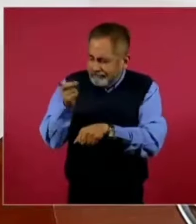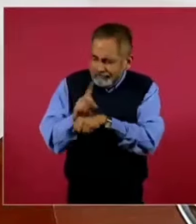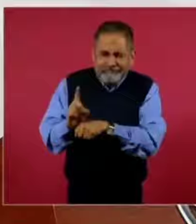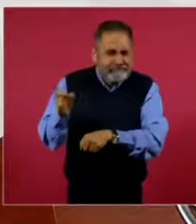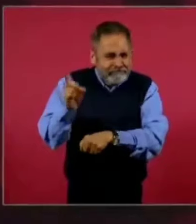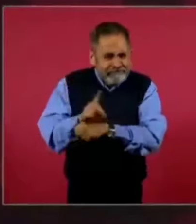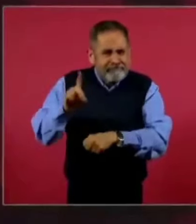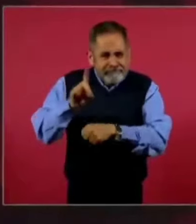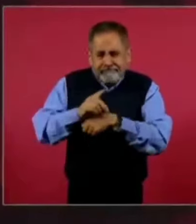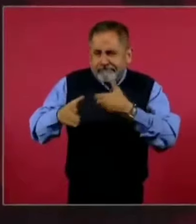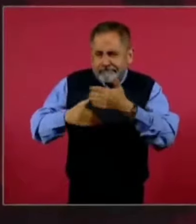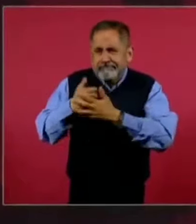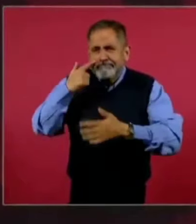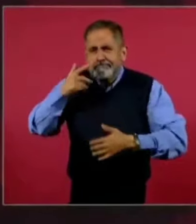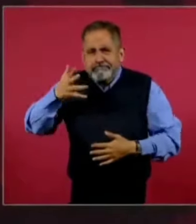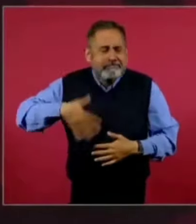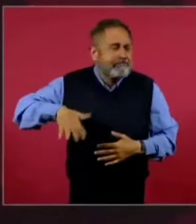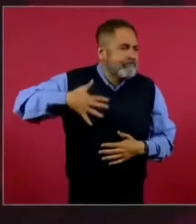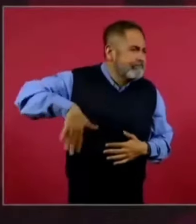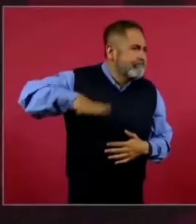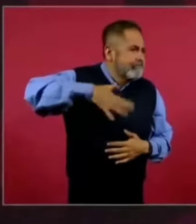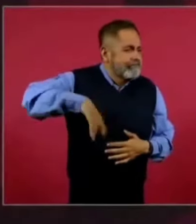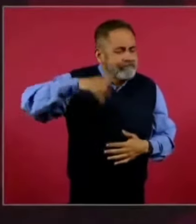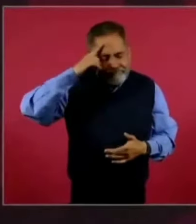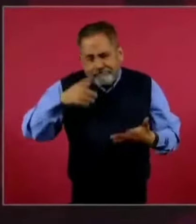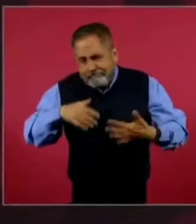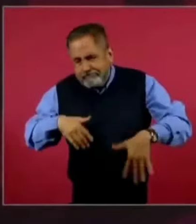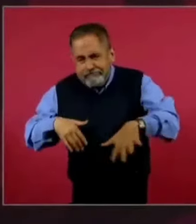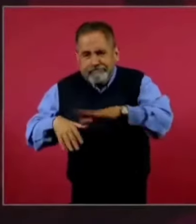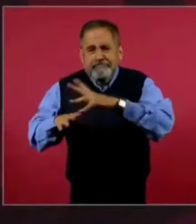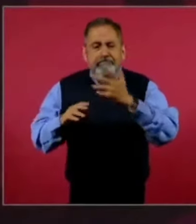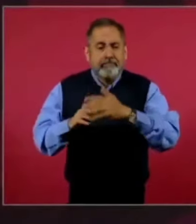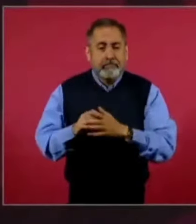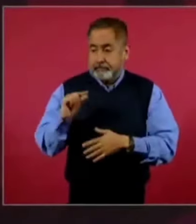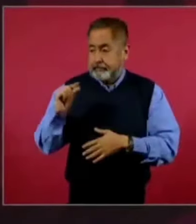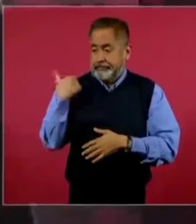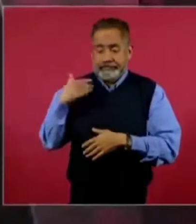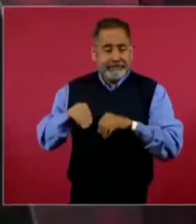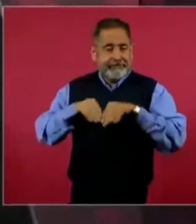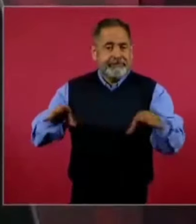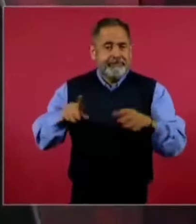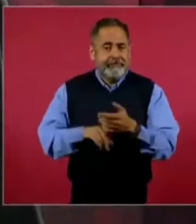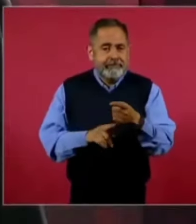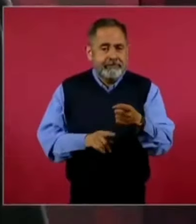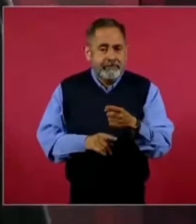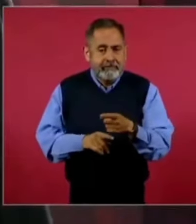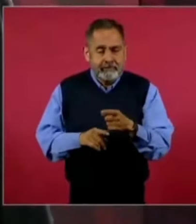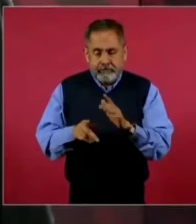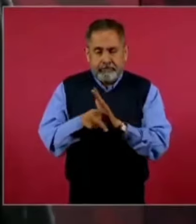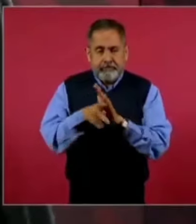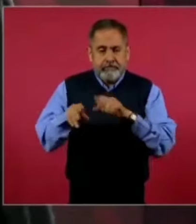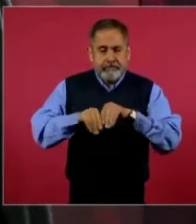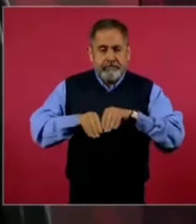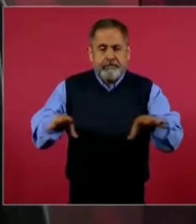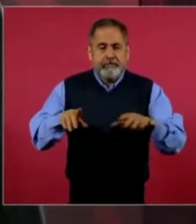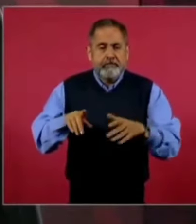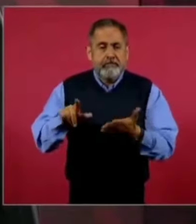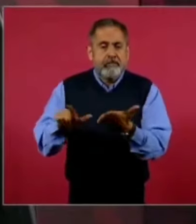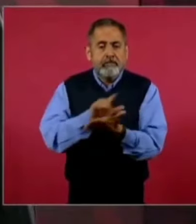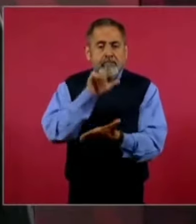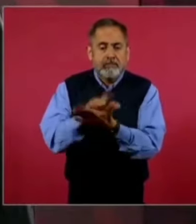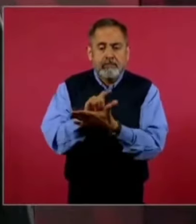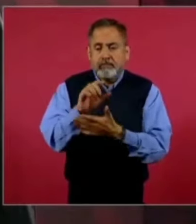días de búsqueda. Acabo de dar a conocer, publiqué una ley de